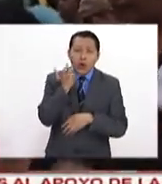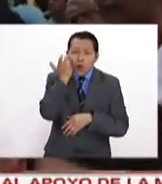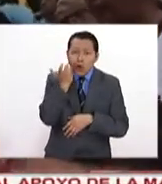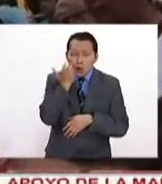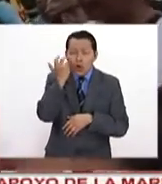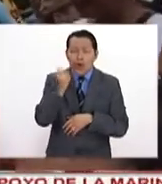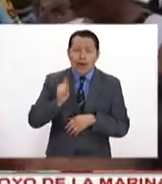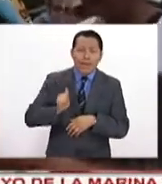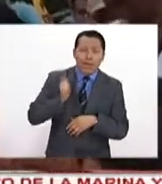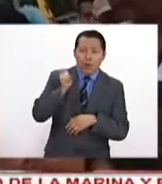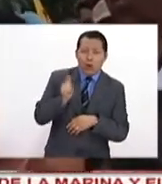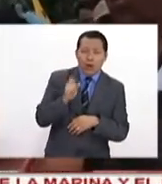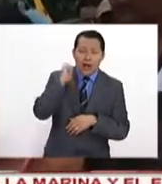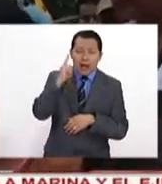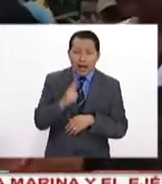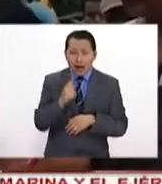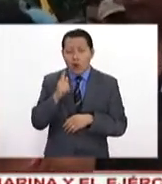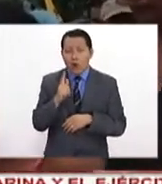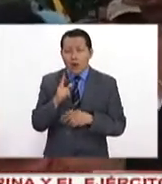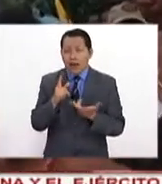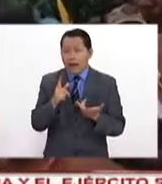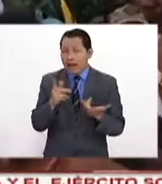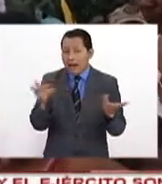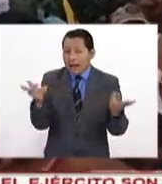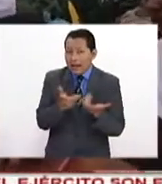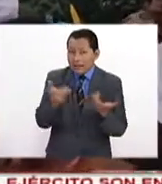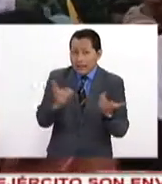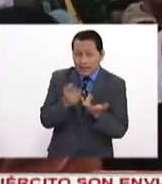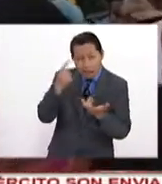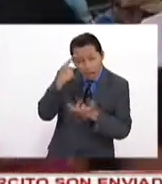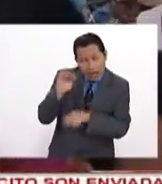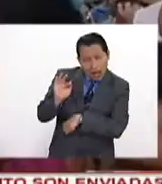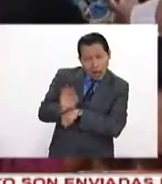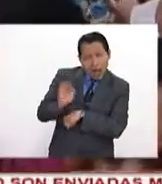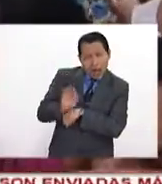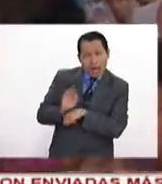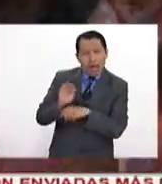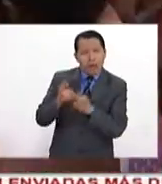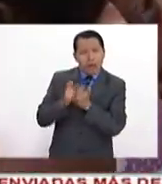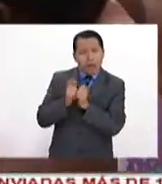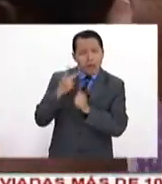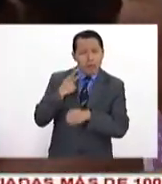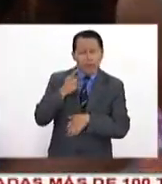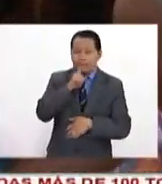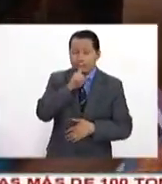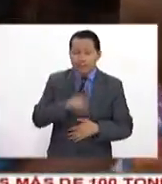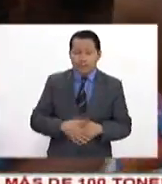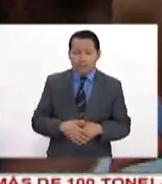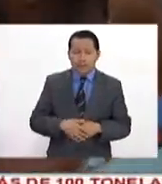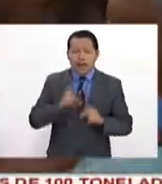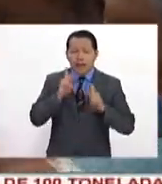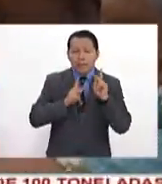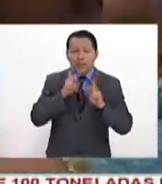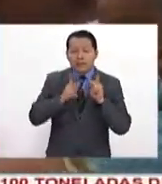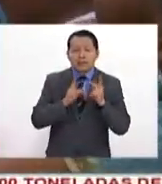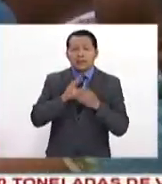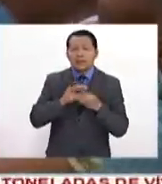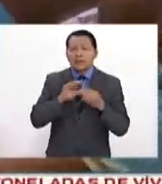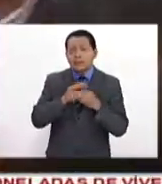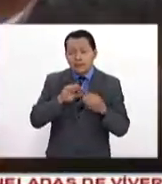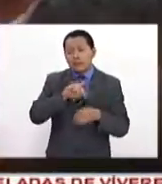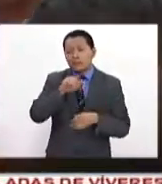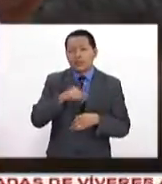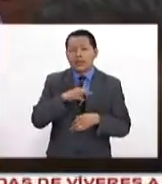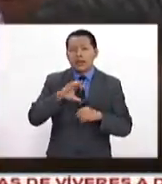asumir liderazgos para querer hacer gestión de sus cosas. Luego de esta visita, el presidente se dirigió a Chiapa